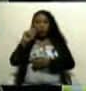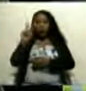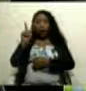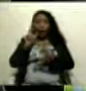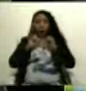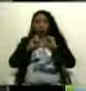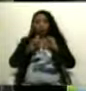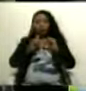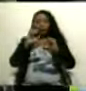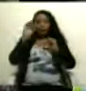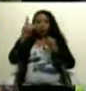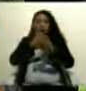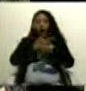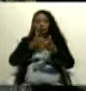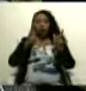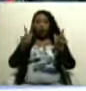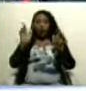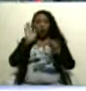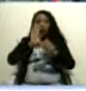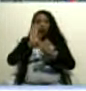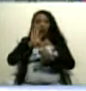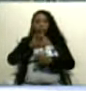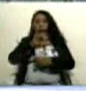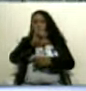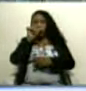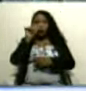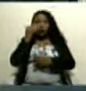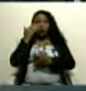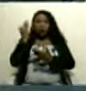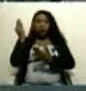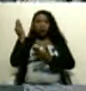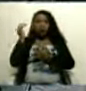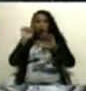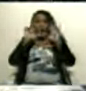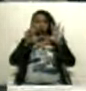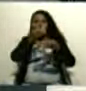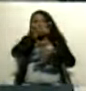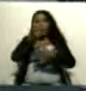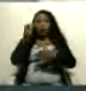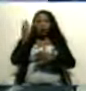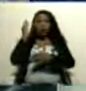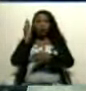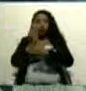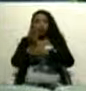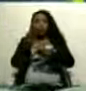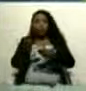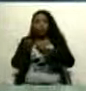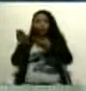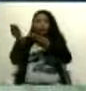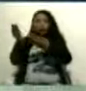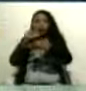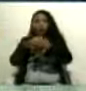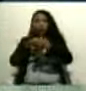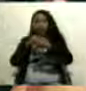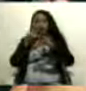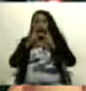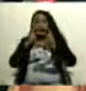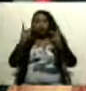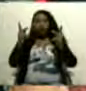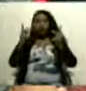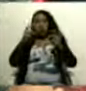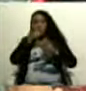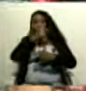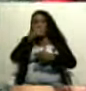país libre de drogas ilícitas. Los 8 tripulantes de la embarcación fueron puestos a la orden del Ministerio Público y la droga